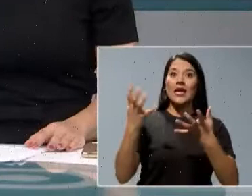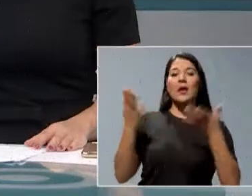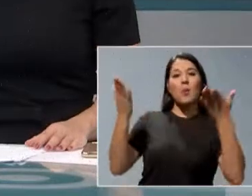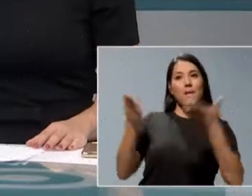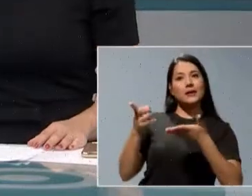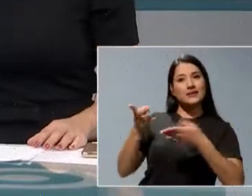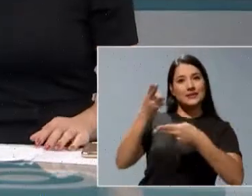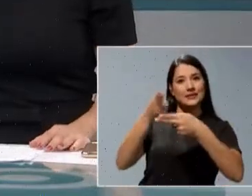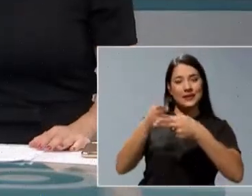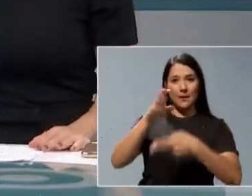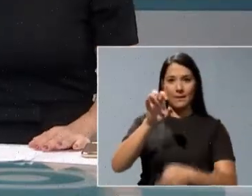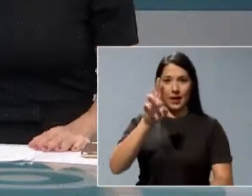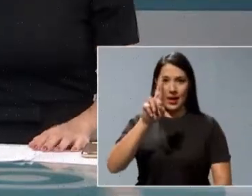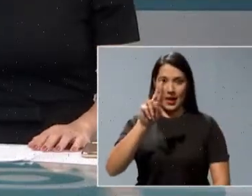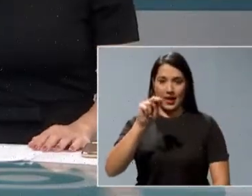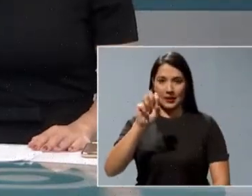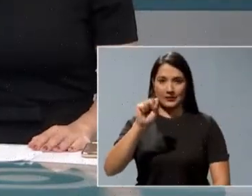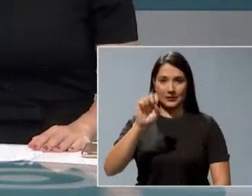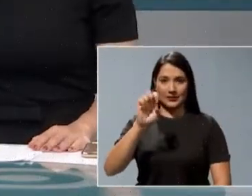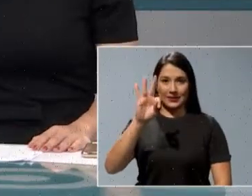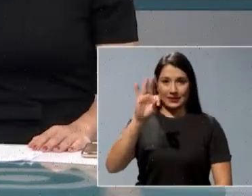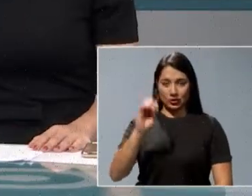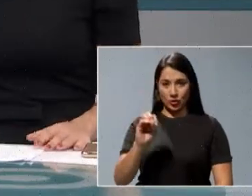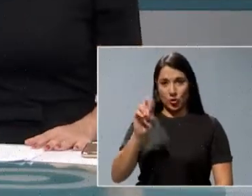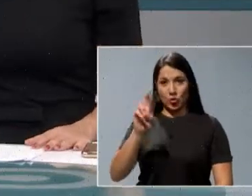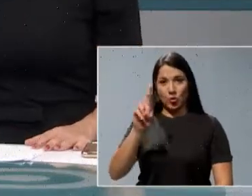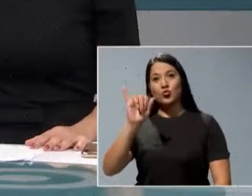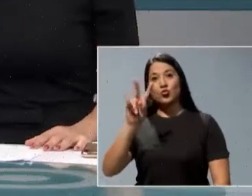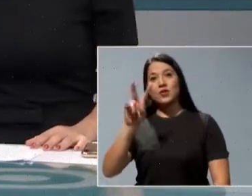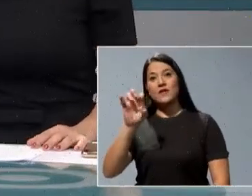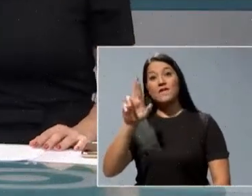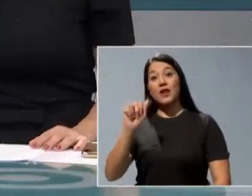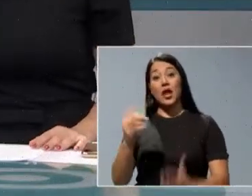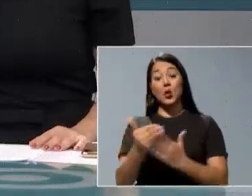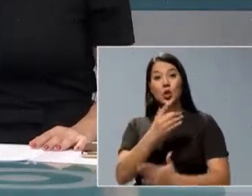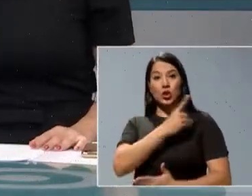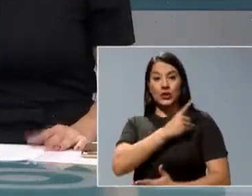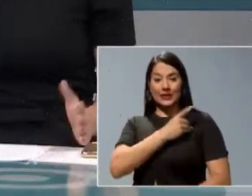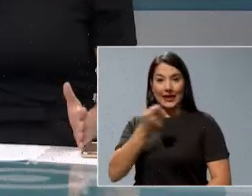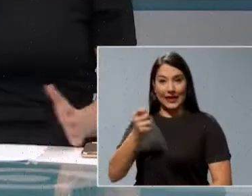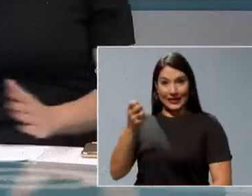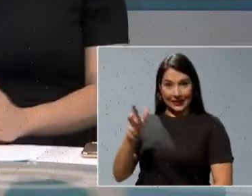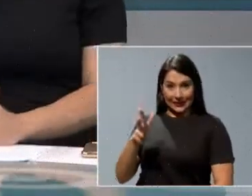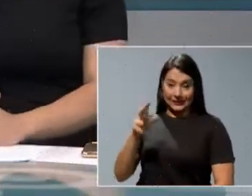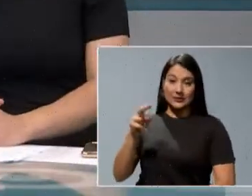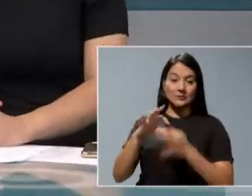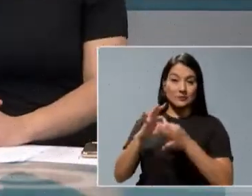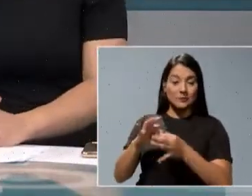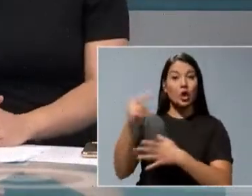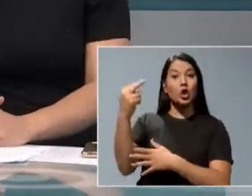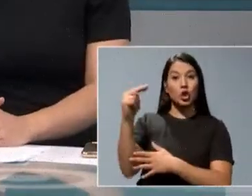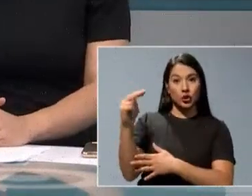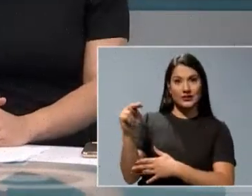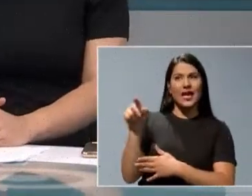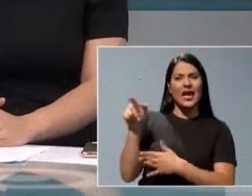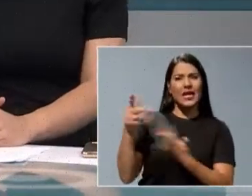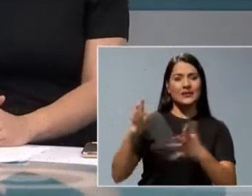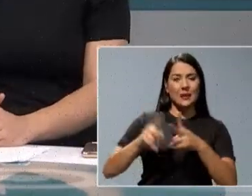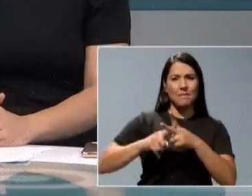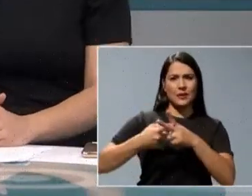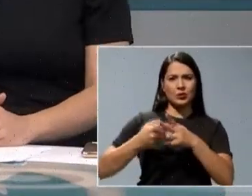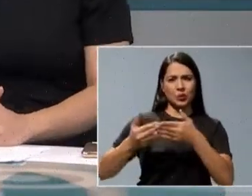Ernesto Rivera, nuevo director de noticias de Canal 13. Don Ernesto asumió hace algunas semanas, pero hoy se estrena en la conducción del